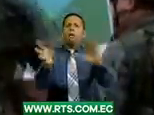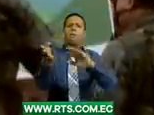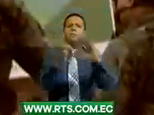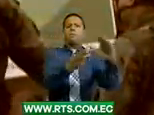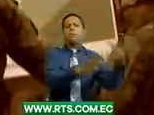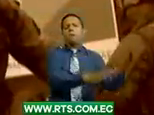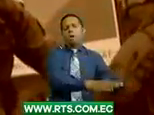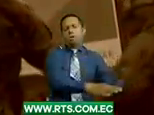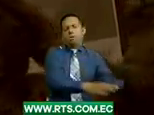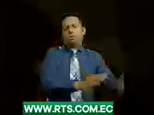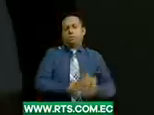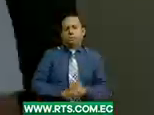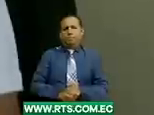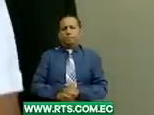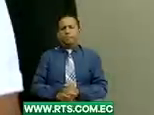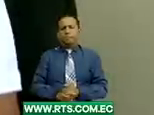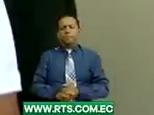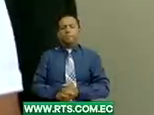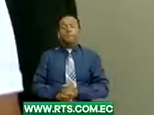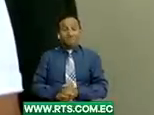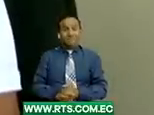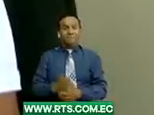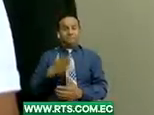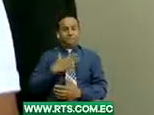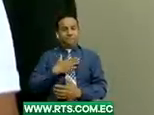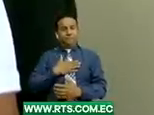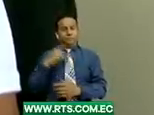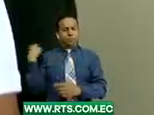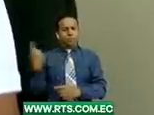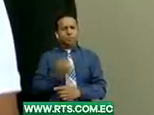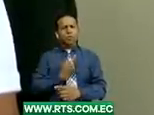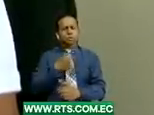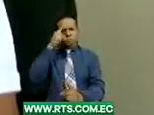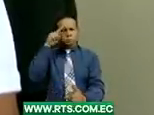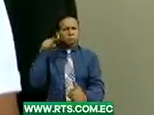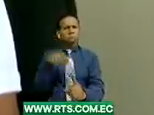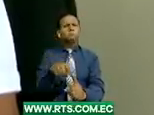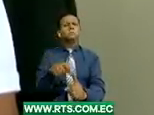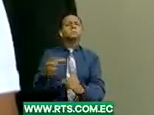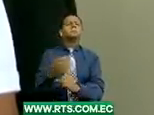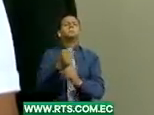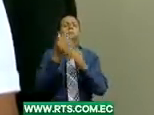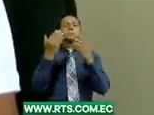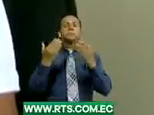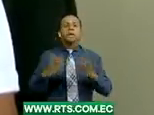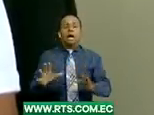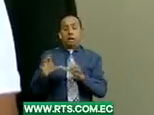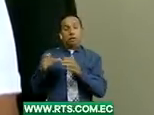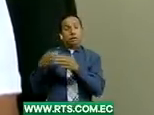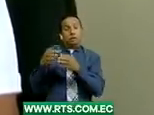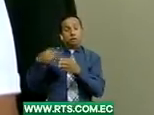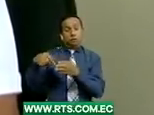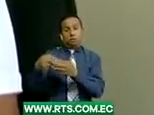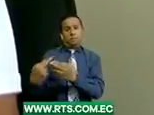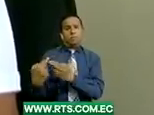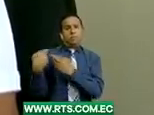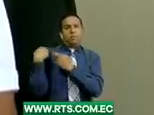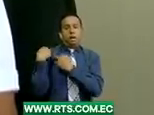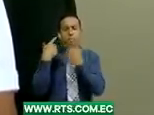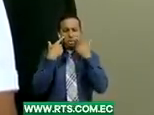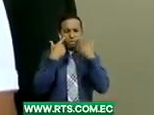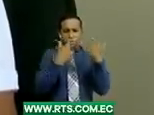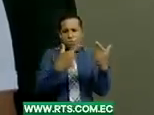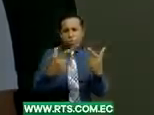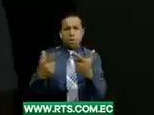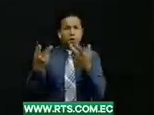Colombia. Hemos logrado el objetivo para el cual se creó la Fuerza de Tarea Conjunta y las operaciones militares que se